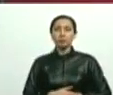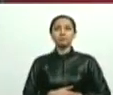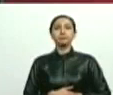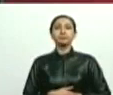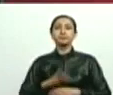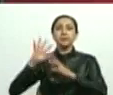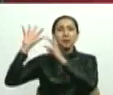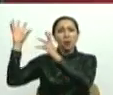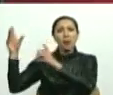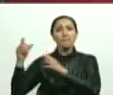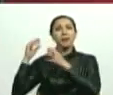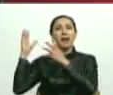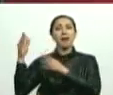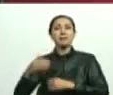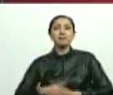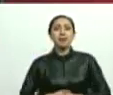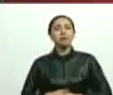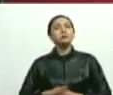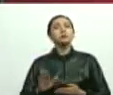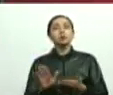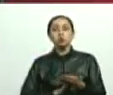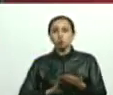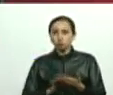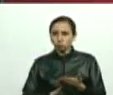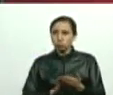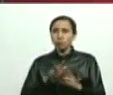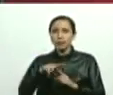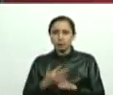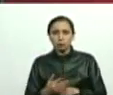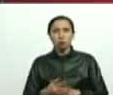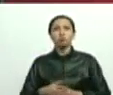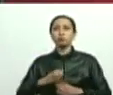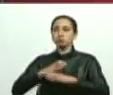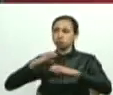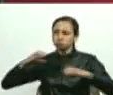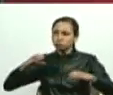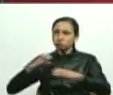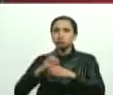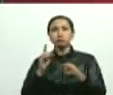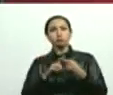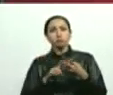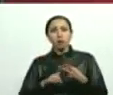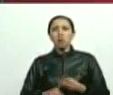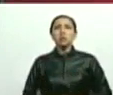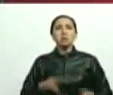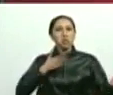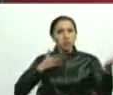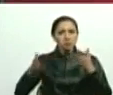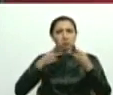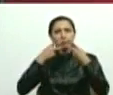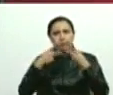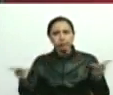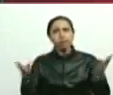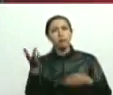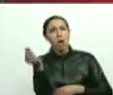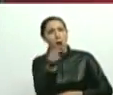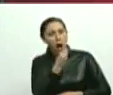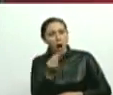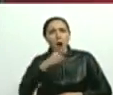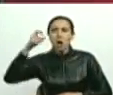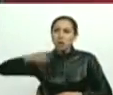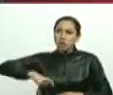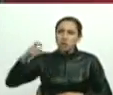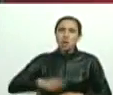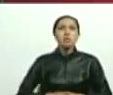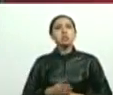la expresión, soluciones a sus problemas de transporte público, de servicios públicos, de alimentación, de